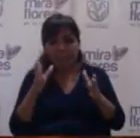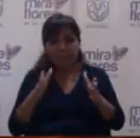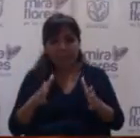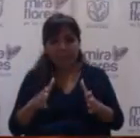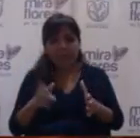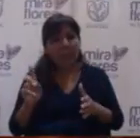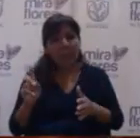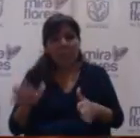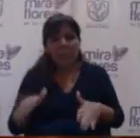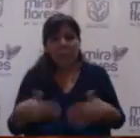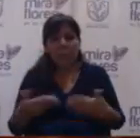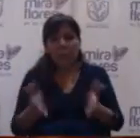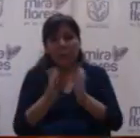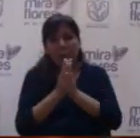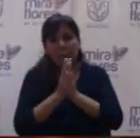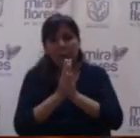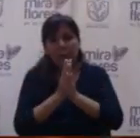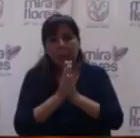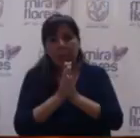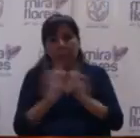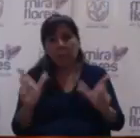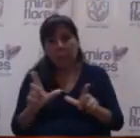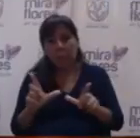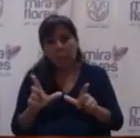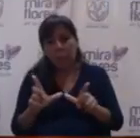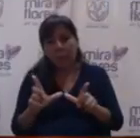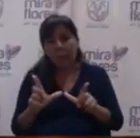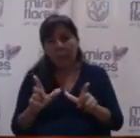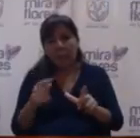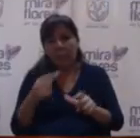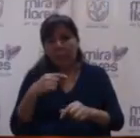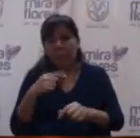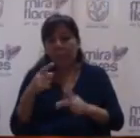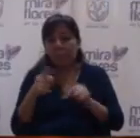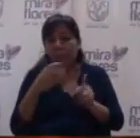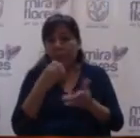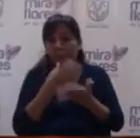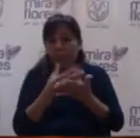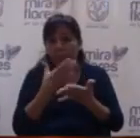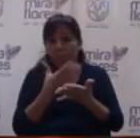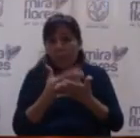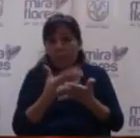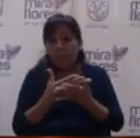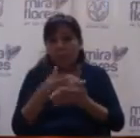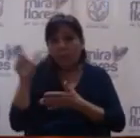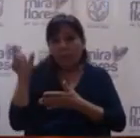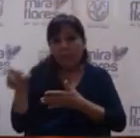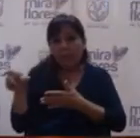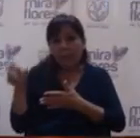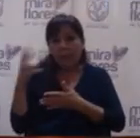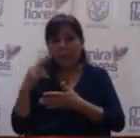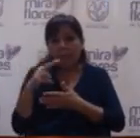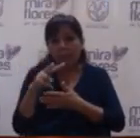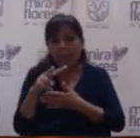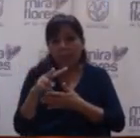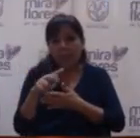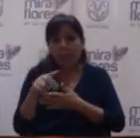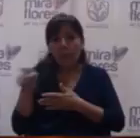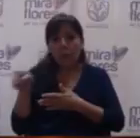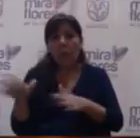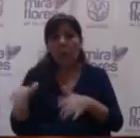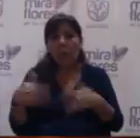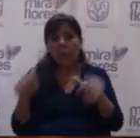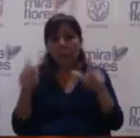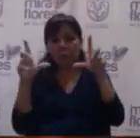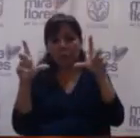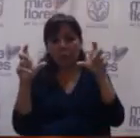los documentos, etcétera, pero siempre es bueno tener la presencia de alguien ahí que tiene ojos, que ve, que puede tener una cámara de fotos, que puede tomar